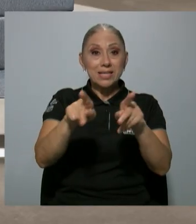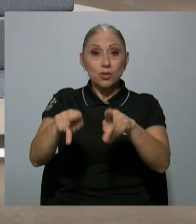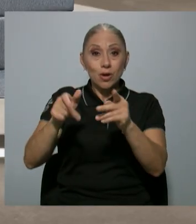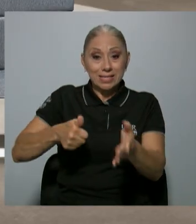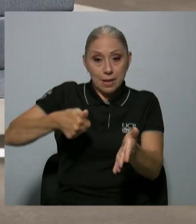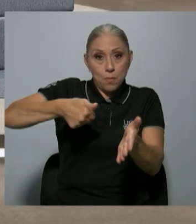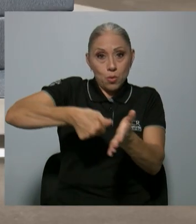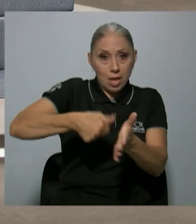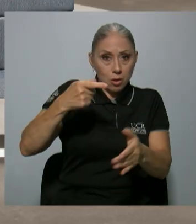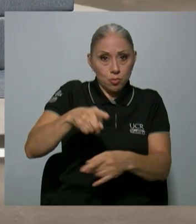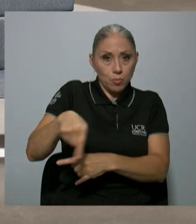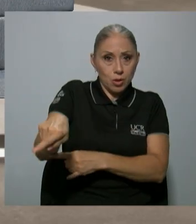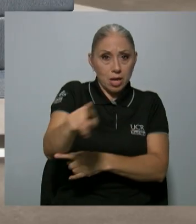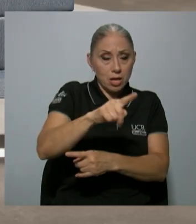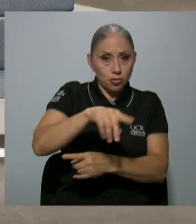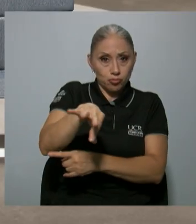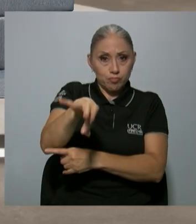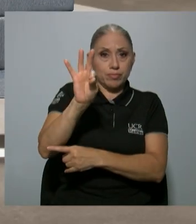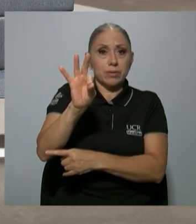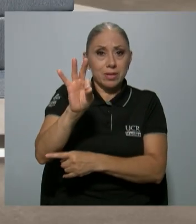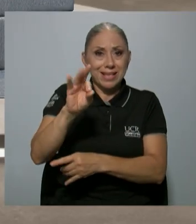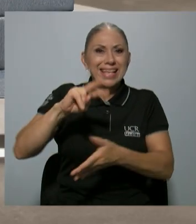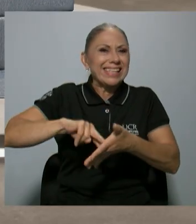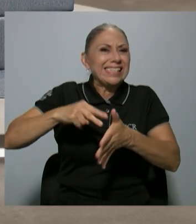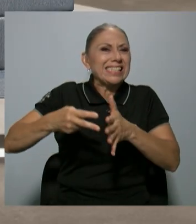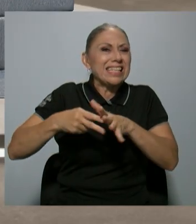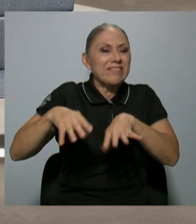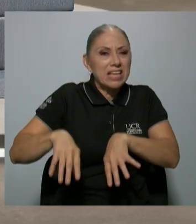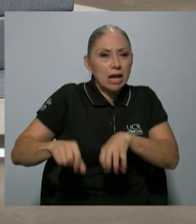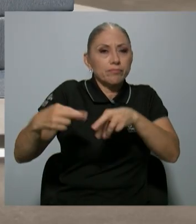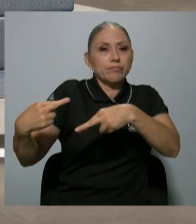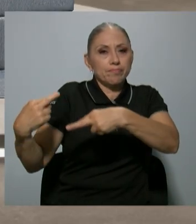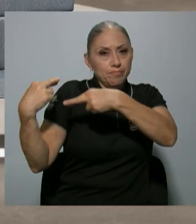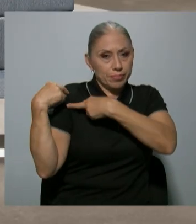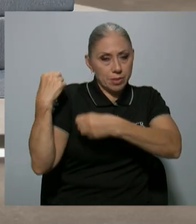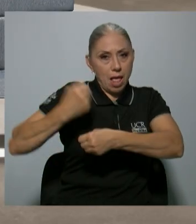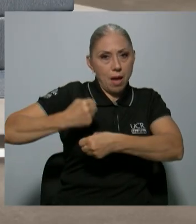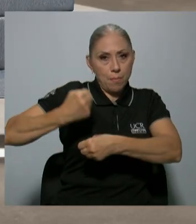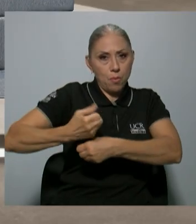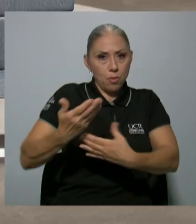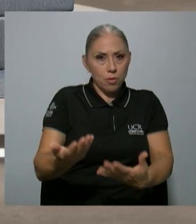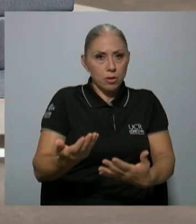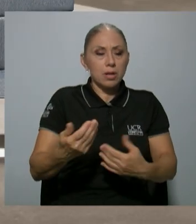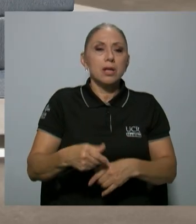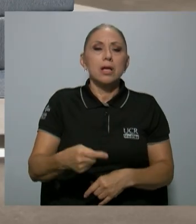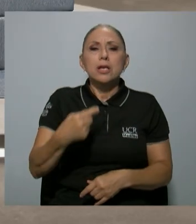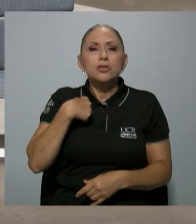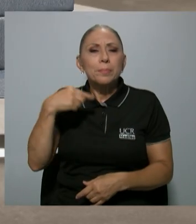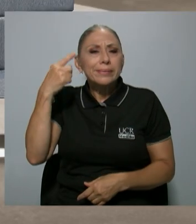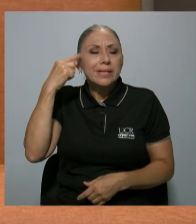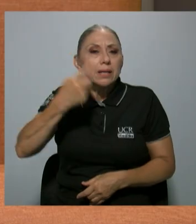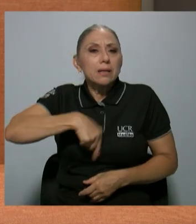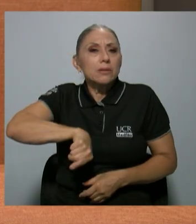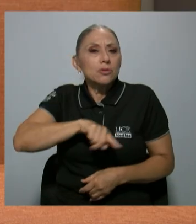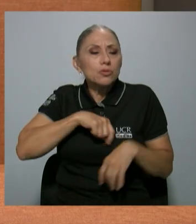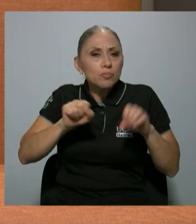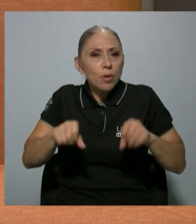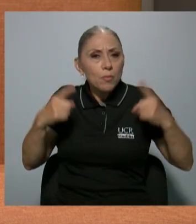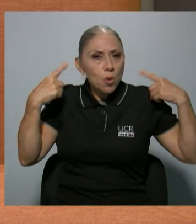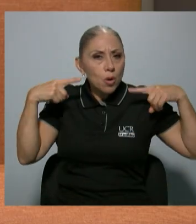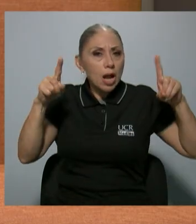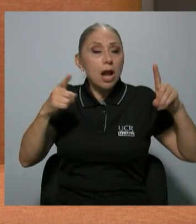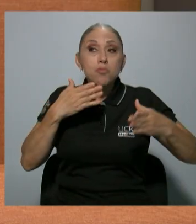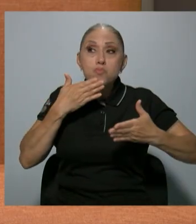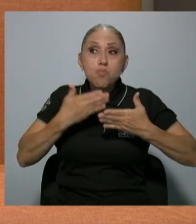eligieron, la responsabilidad que implica la labor en la que están asumiendo. Y yo pensaría que podemos lograr un buen